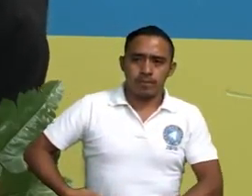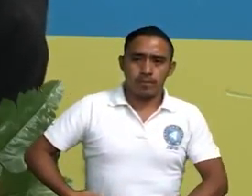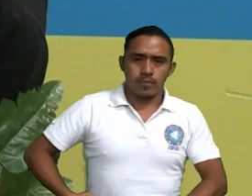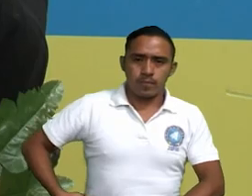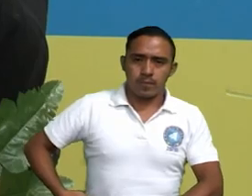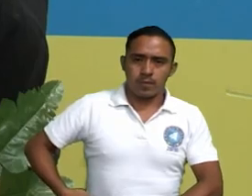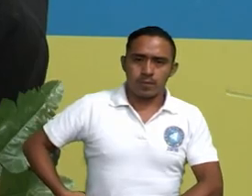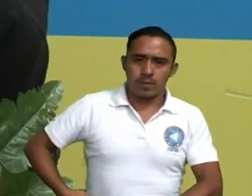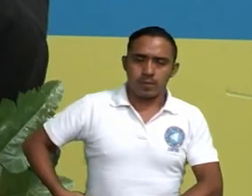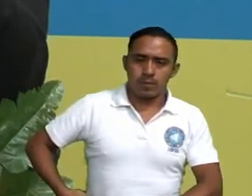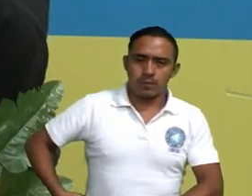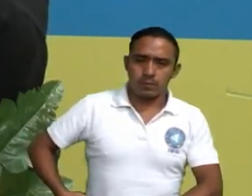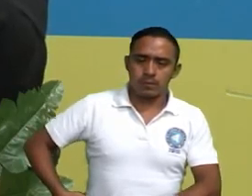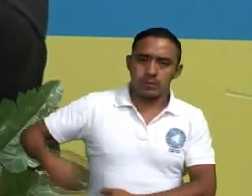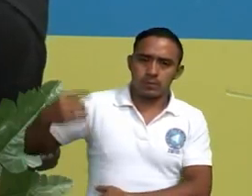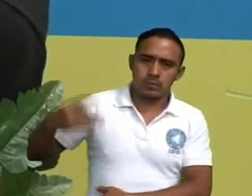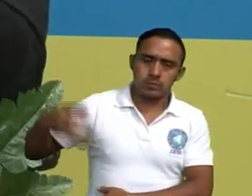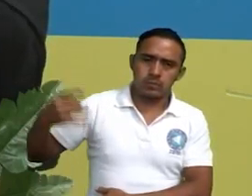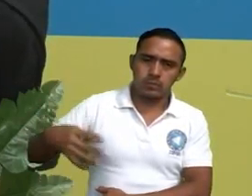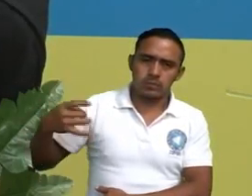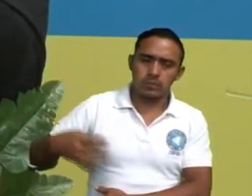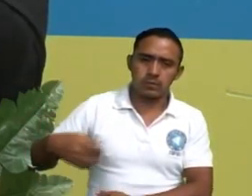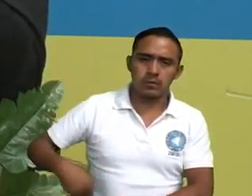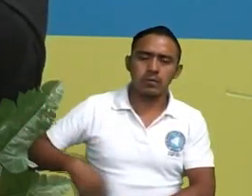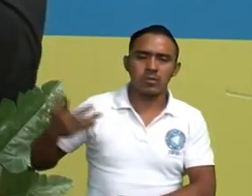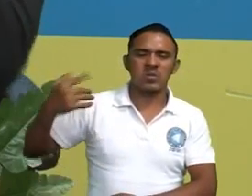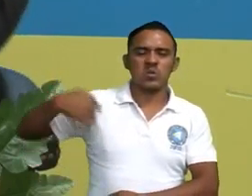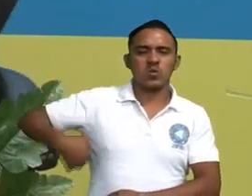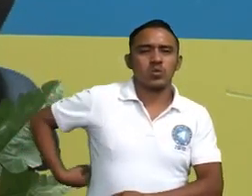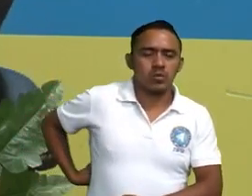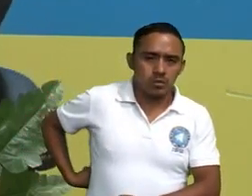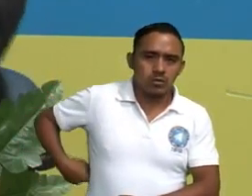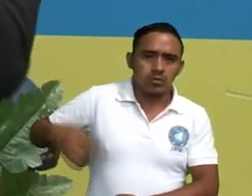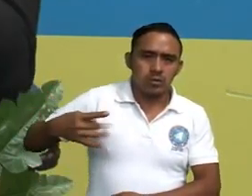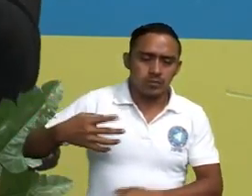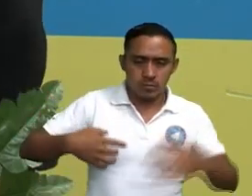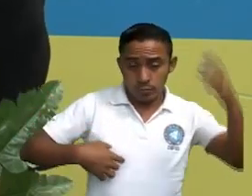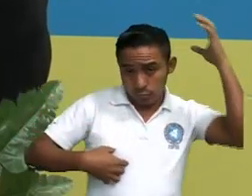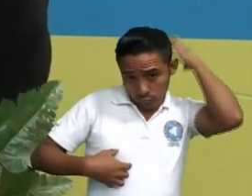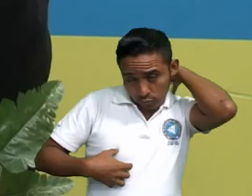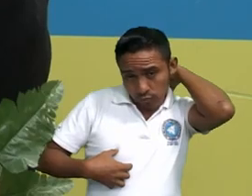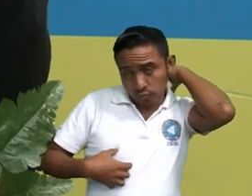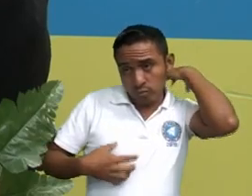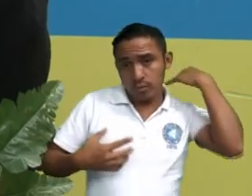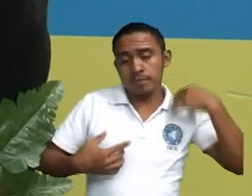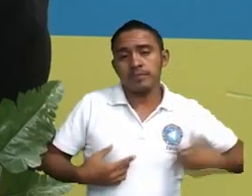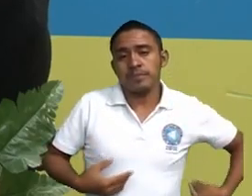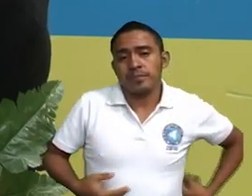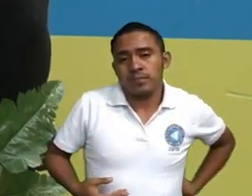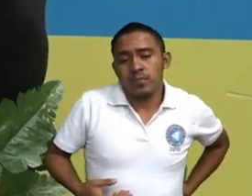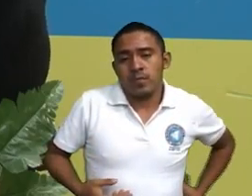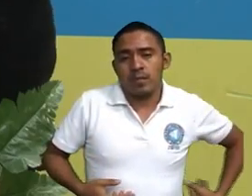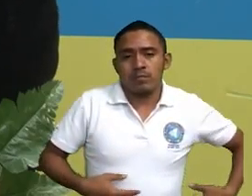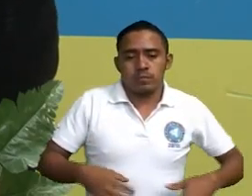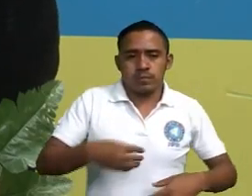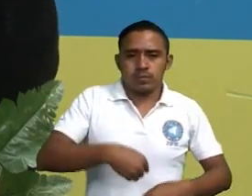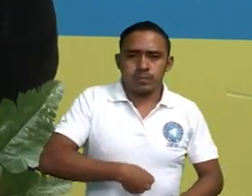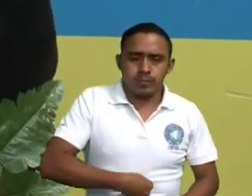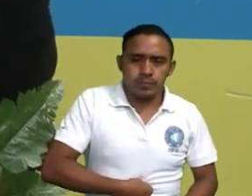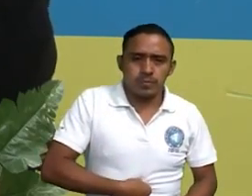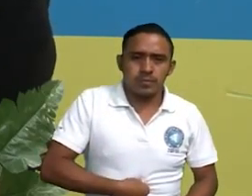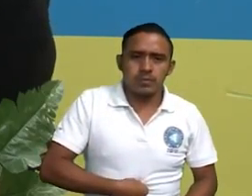derecho, que se puede ir hacia la espalda, al hombro, aquí exactamente, en la boca del estómago, dirán